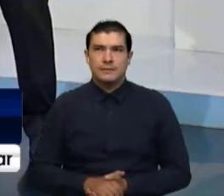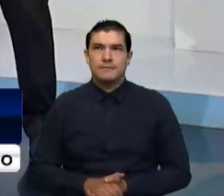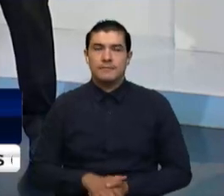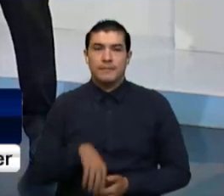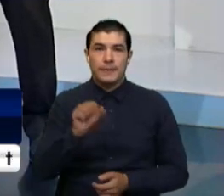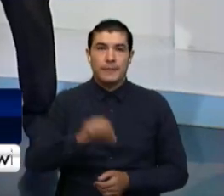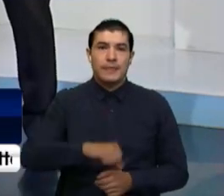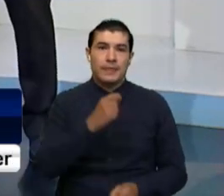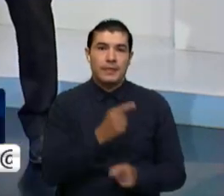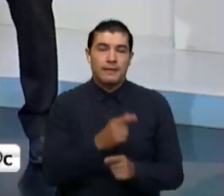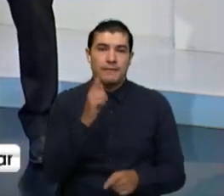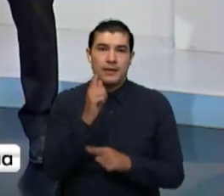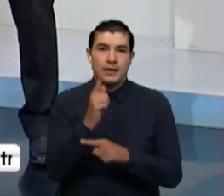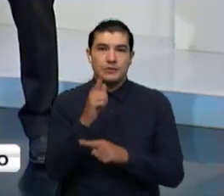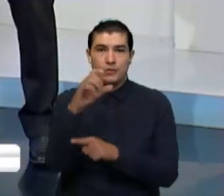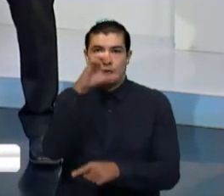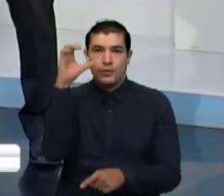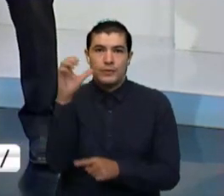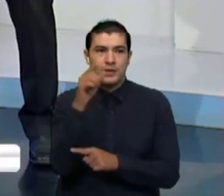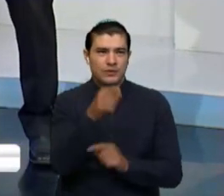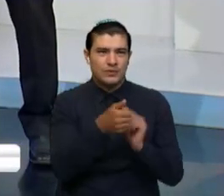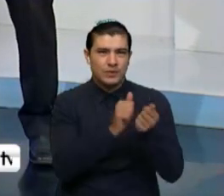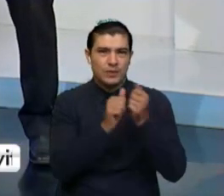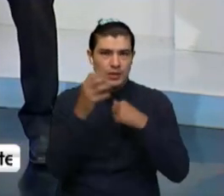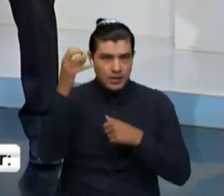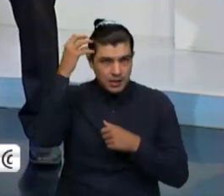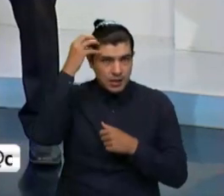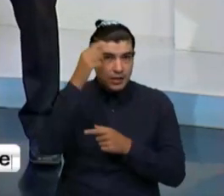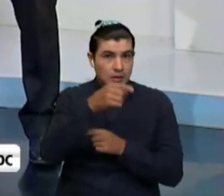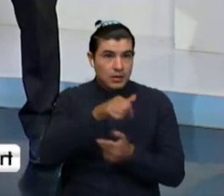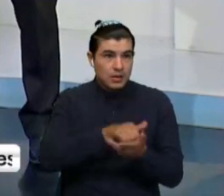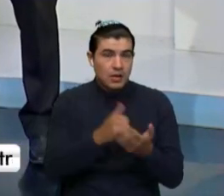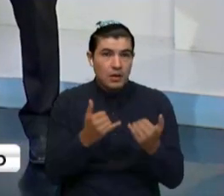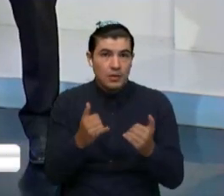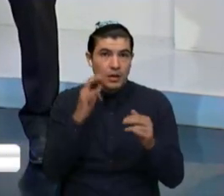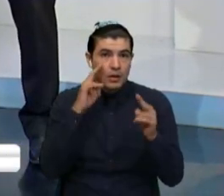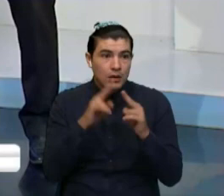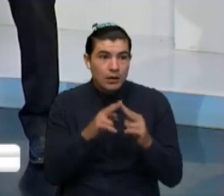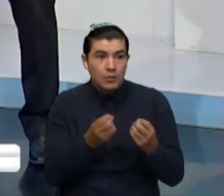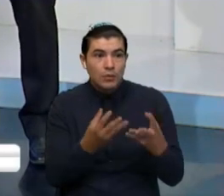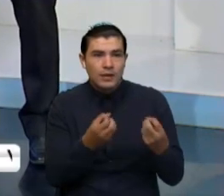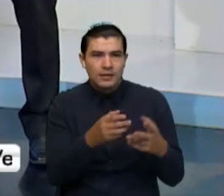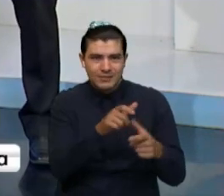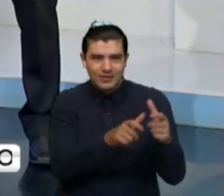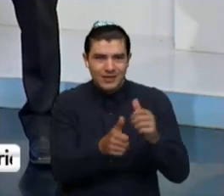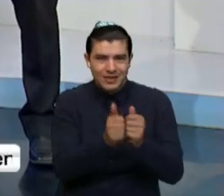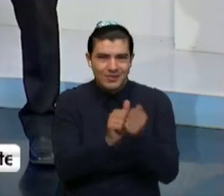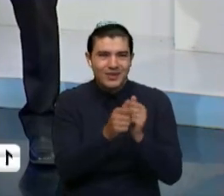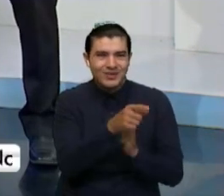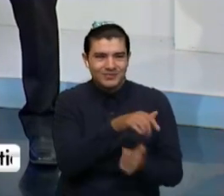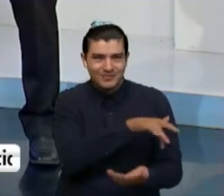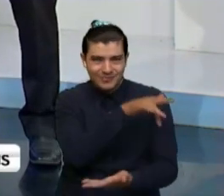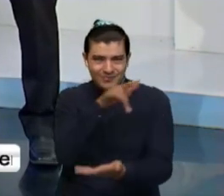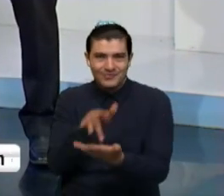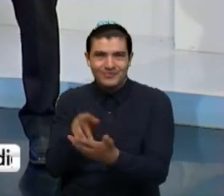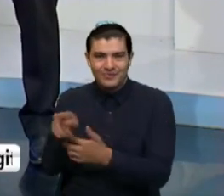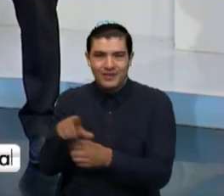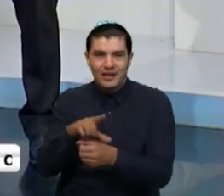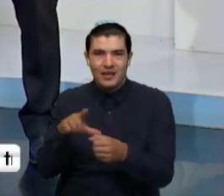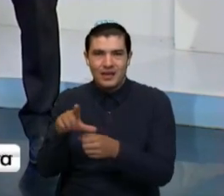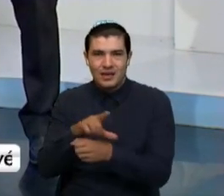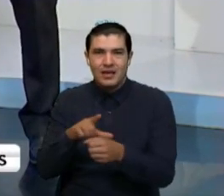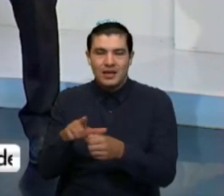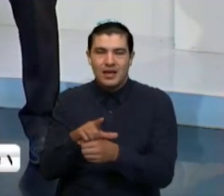y la federación colombiana de deportistas con parálisis cerebral dio a conocer el número de convocados en la disciplina del fútbol que estarán afrontando la copa